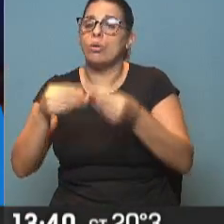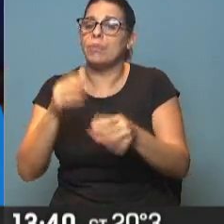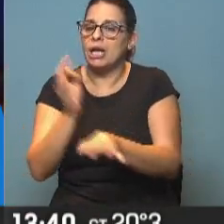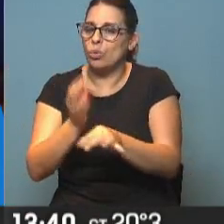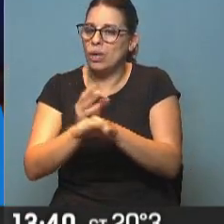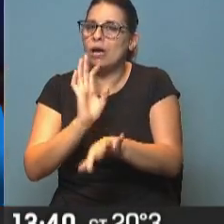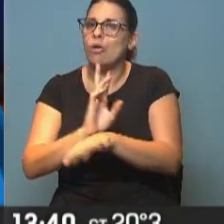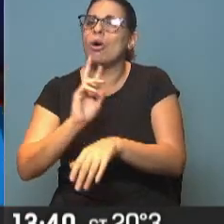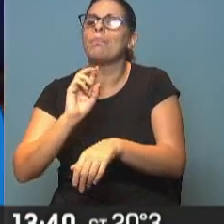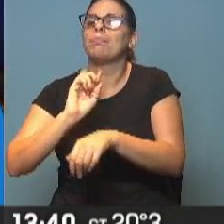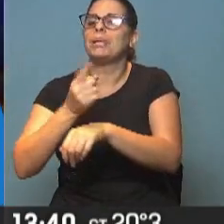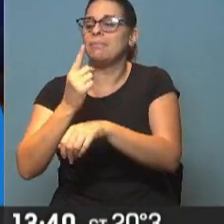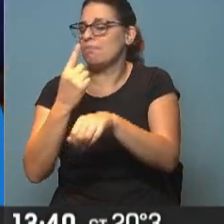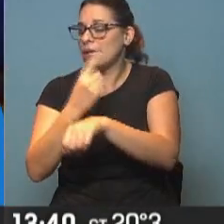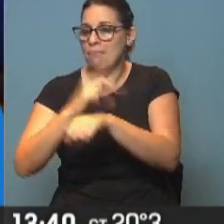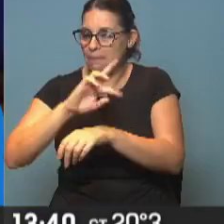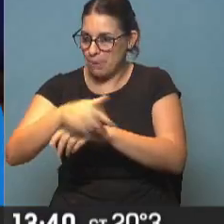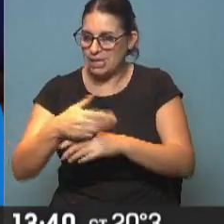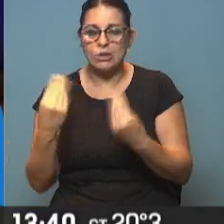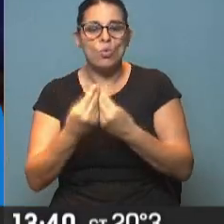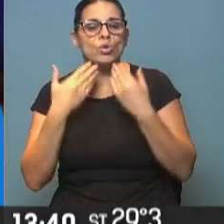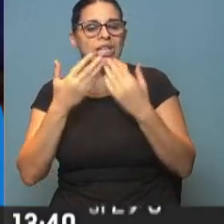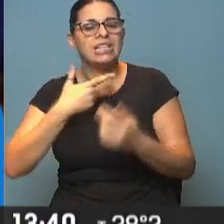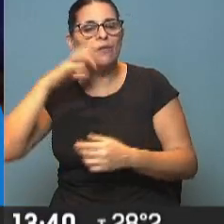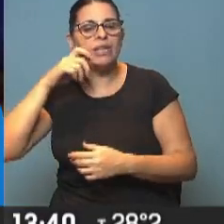hacer muchísimas gracias fernando muchas gracias buena semana